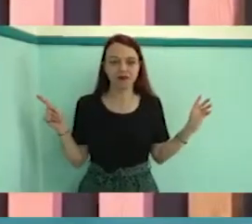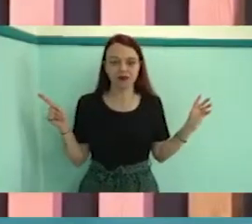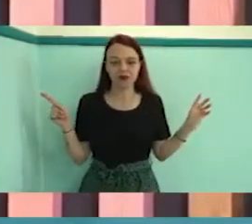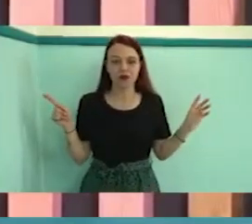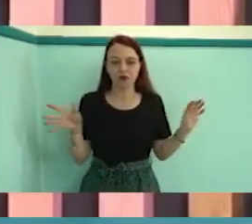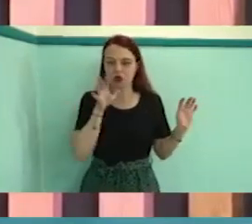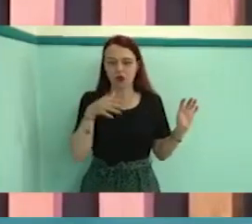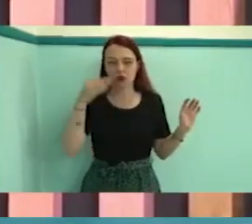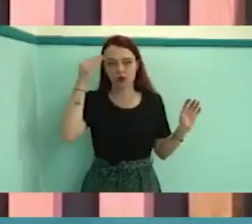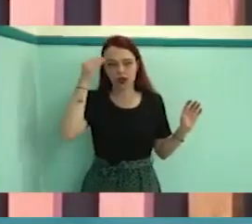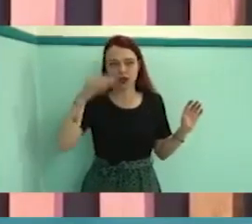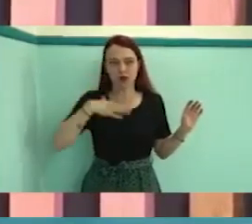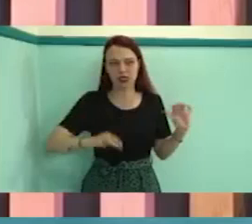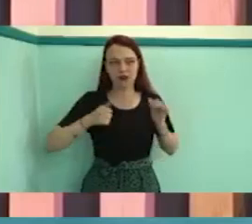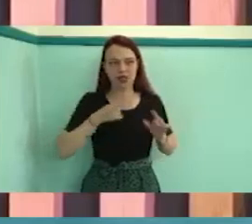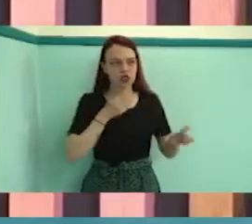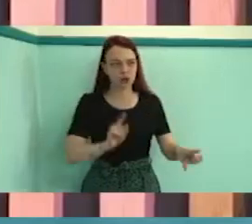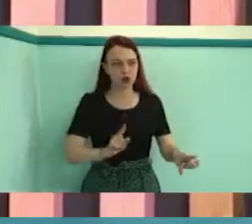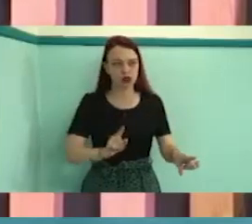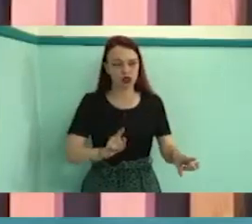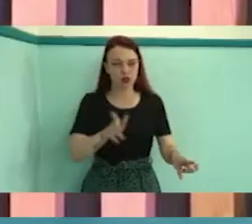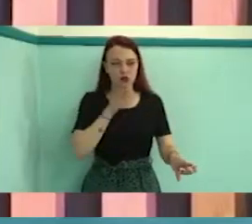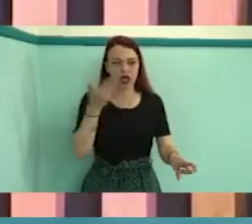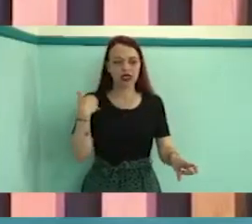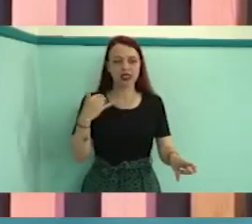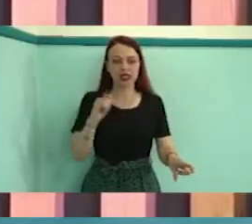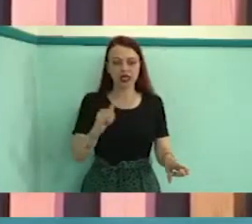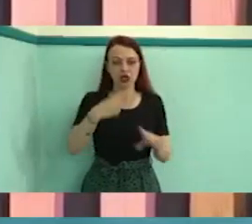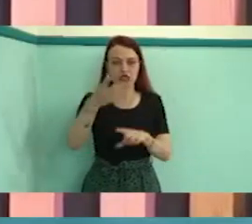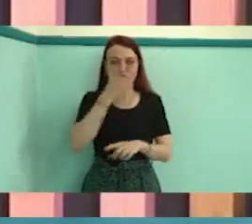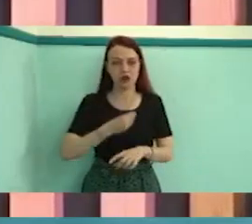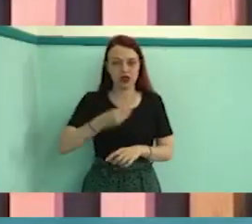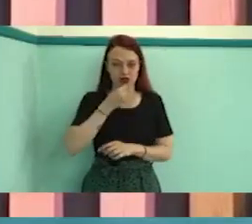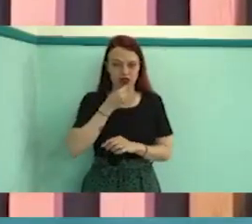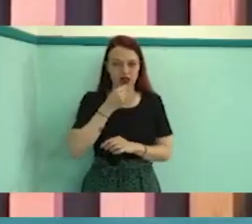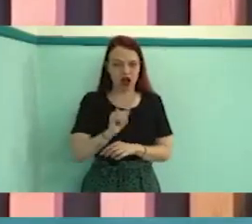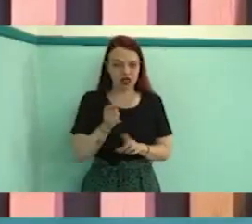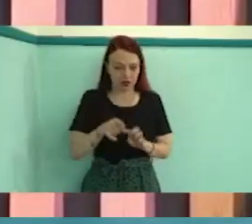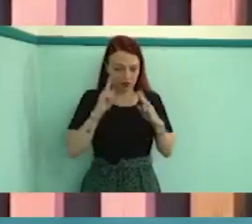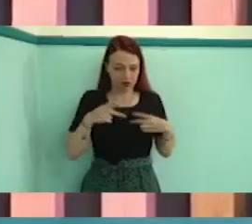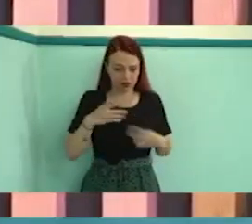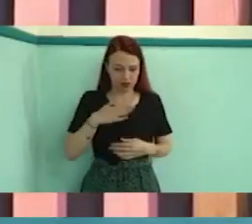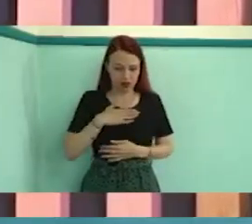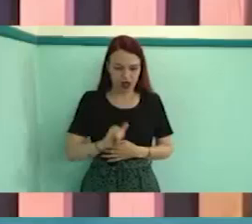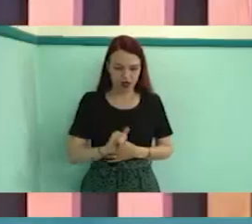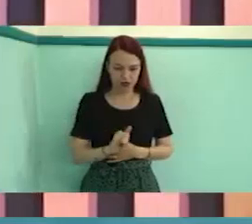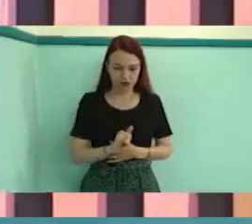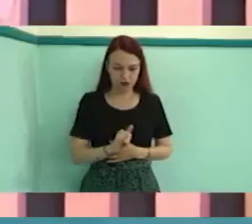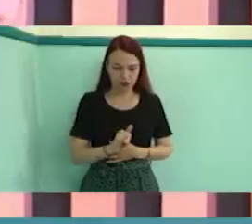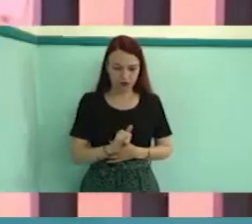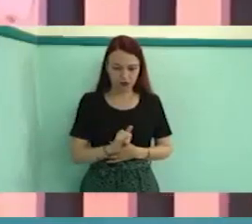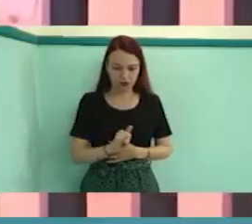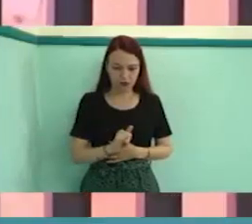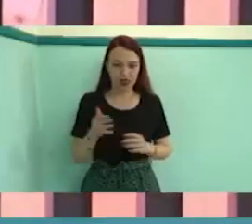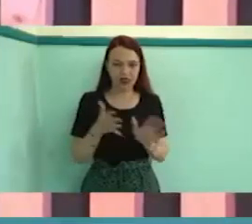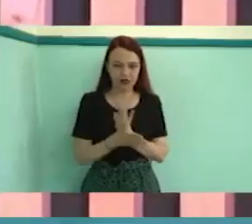que no me guste y puedo empezar a a ver belleza Donde antes no la veía por ejemplo no también en mí misma por ejemplo entonces acepta el